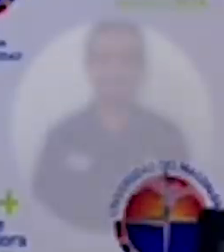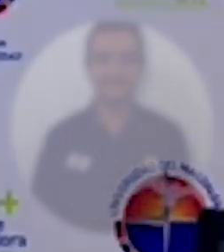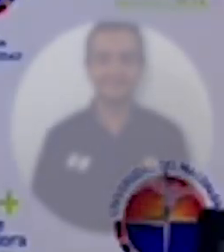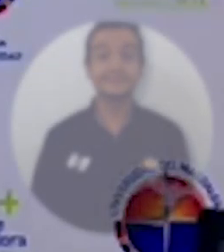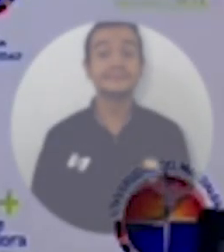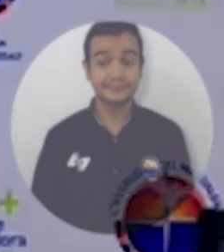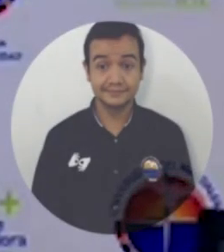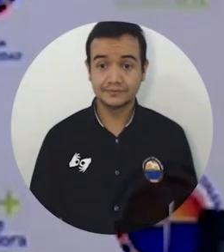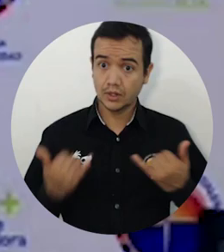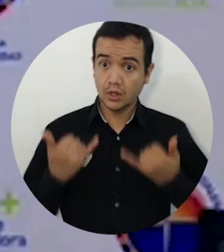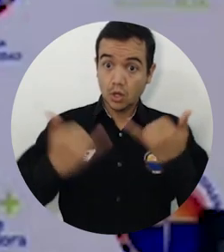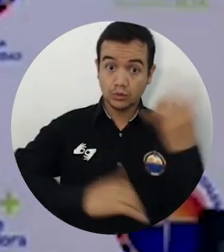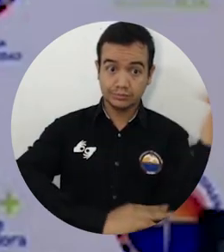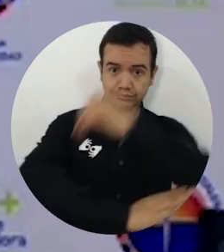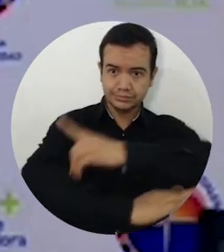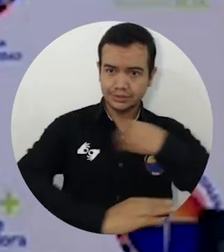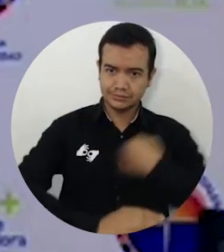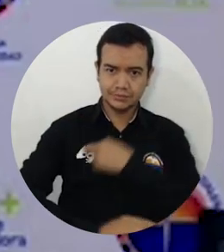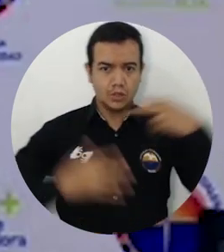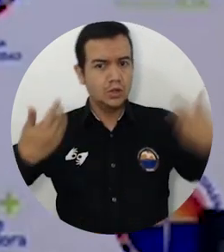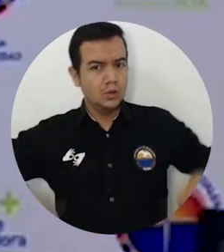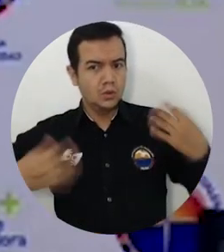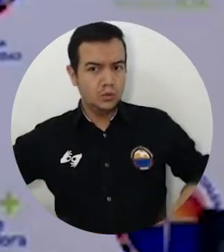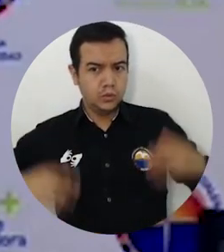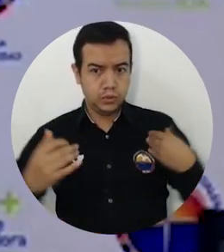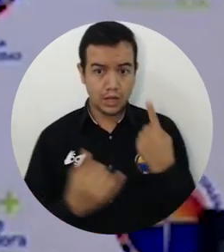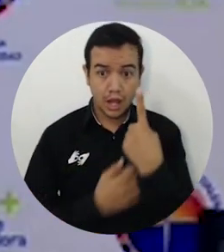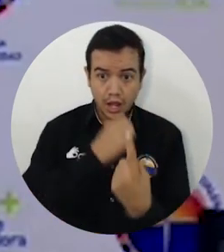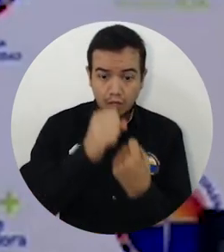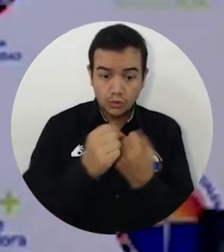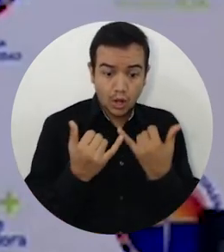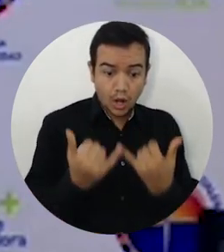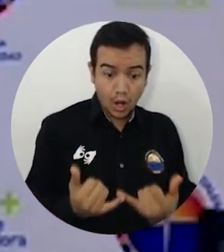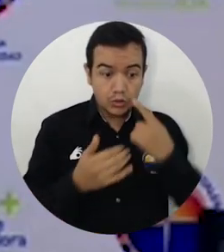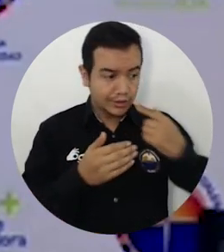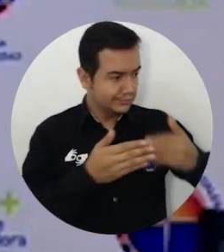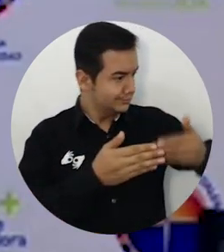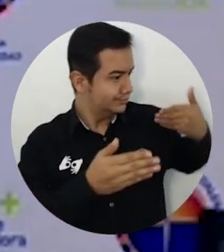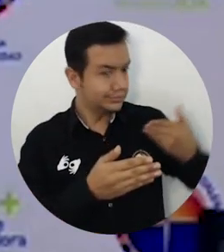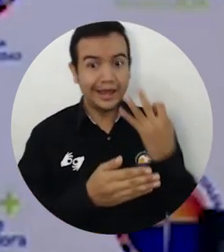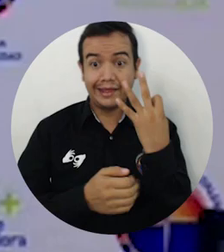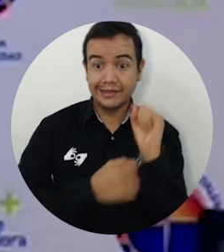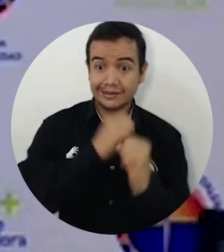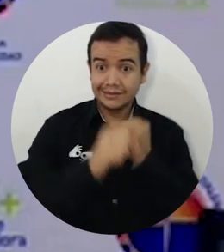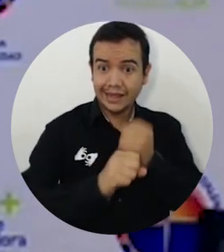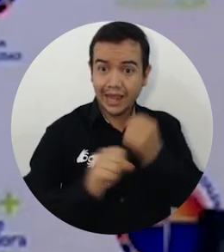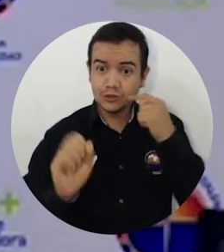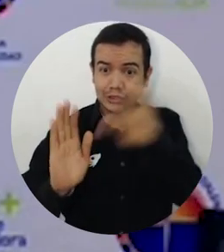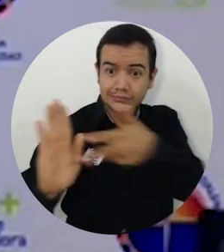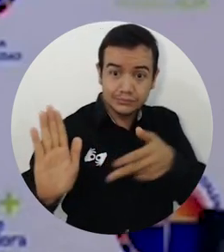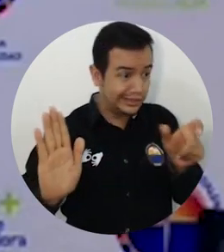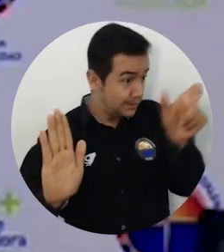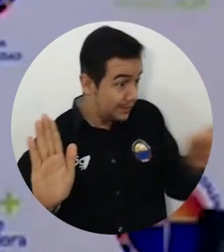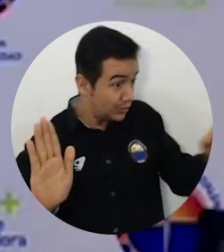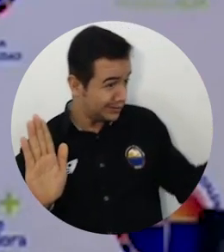Así que en este día queremos reconocer en este año, de los 30 años de esa Constitución, el esfuerzo de esos constituyentes,